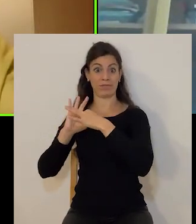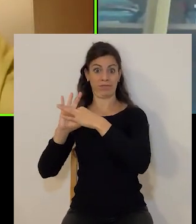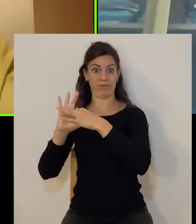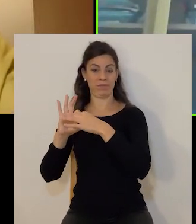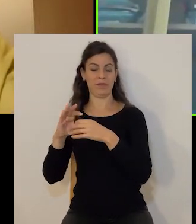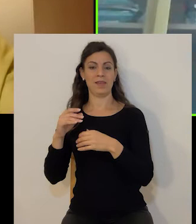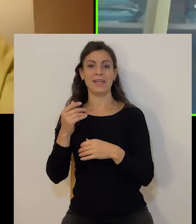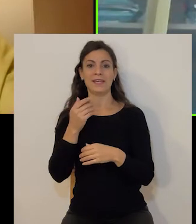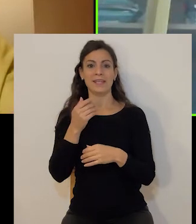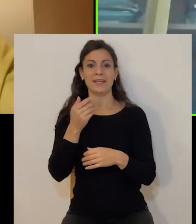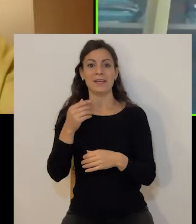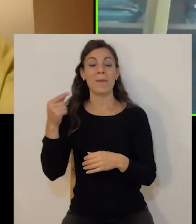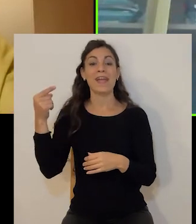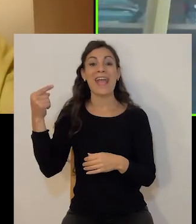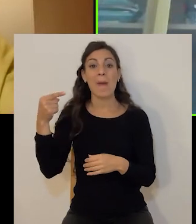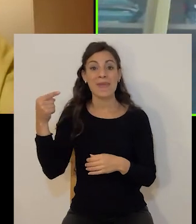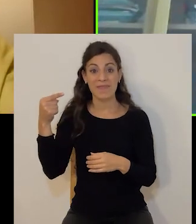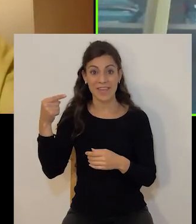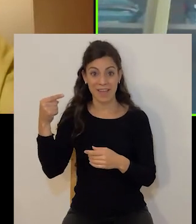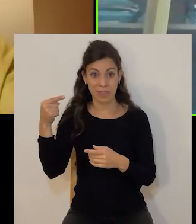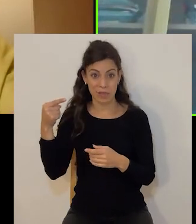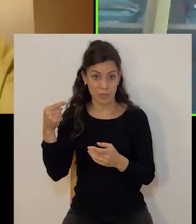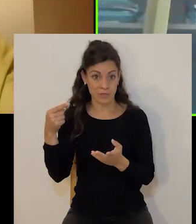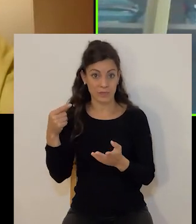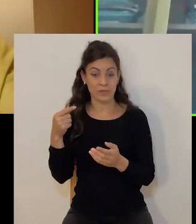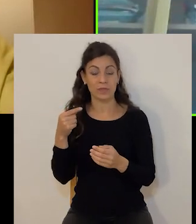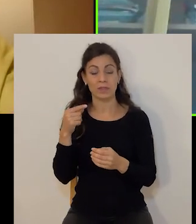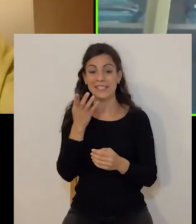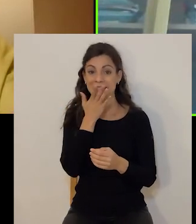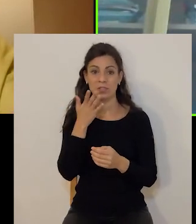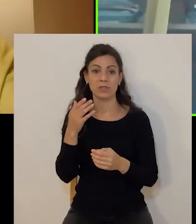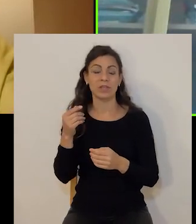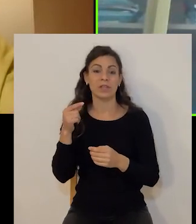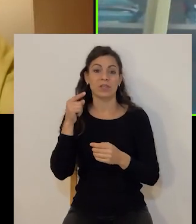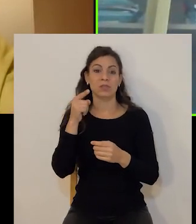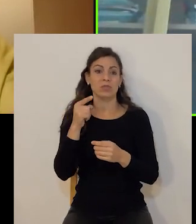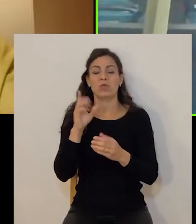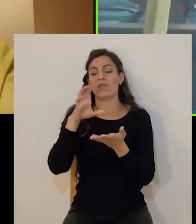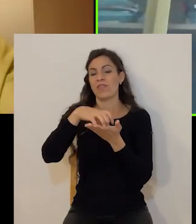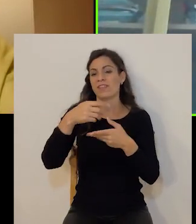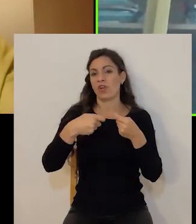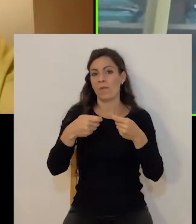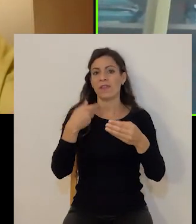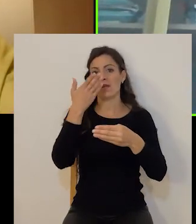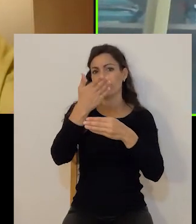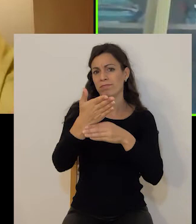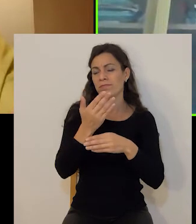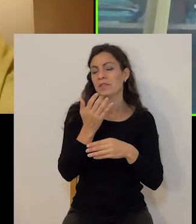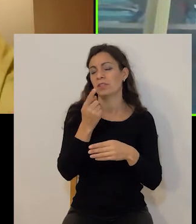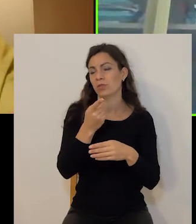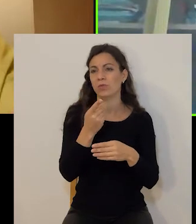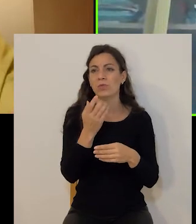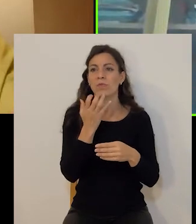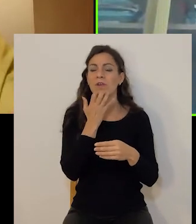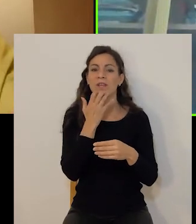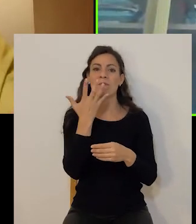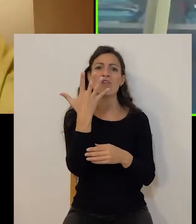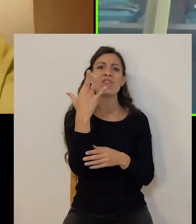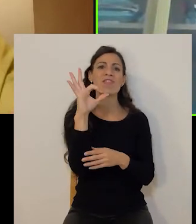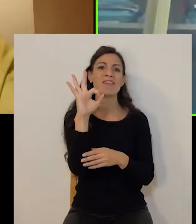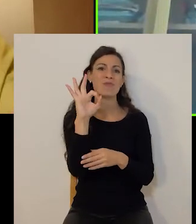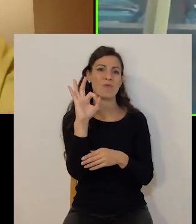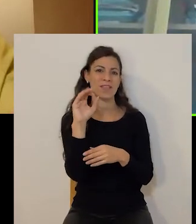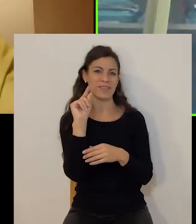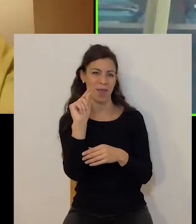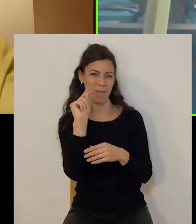Gamificación, por ejemplo, también es cuando tú te vas a comprar a un centro comercial y dices, cuando consigas acumular 50